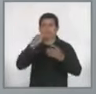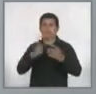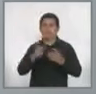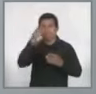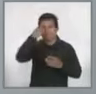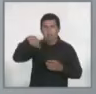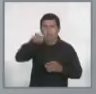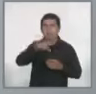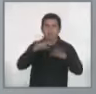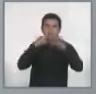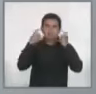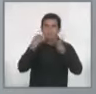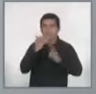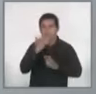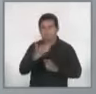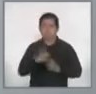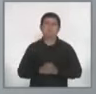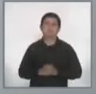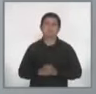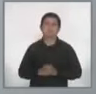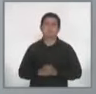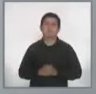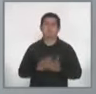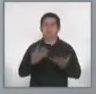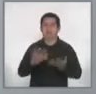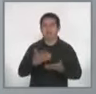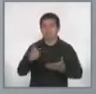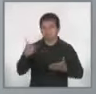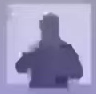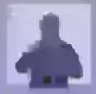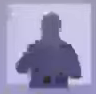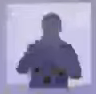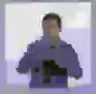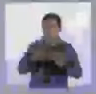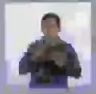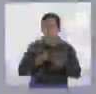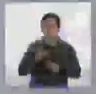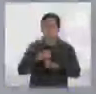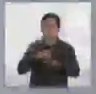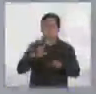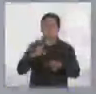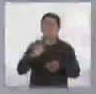utilizar de manera correcta el cubrebocas. Es así como llegamos a la parte final de este informe por